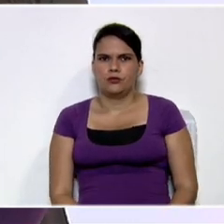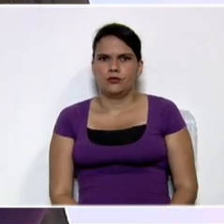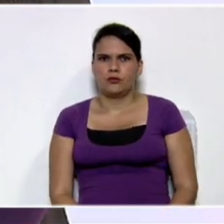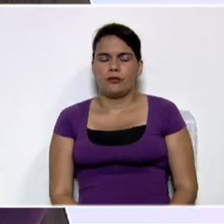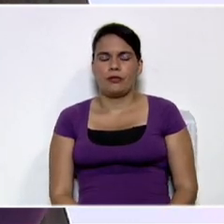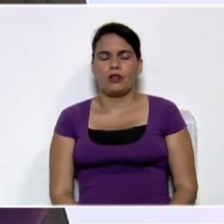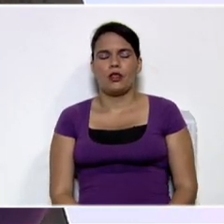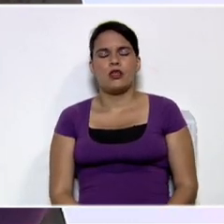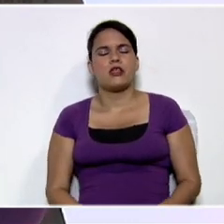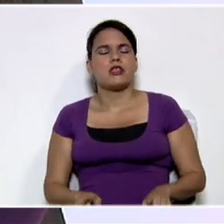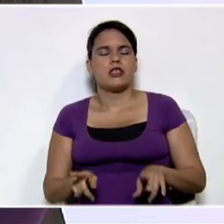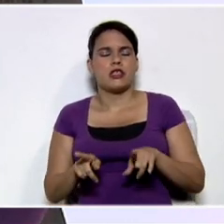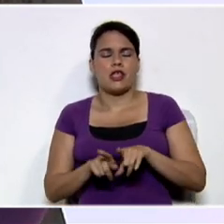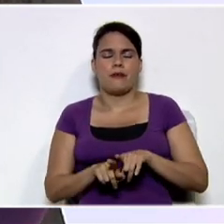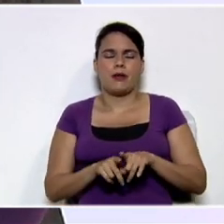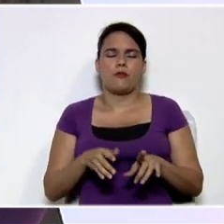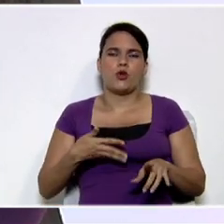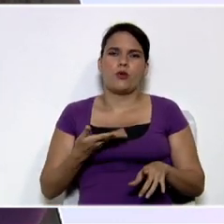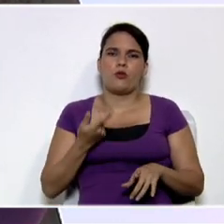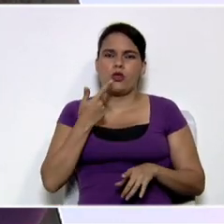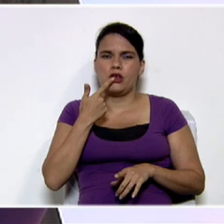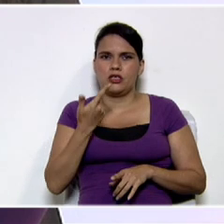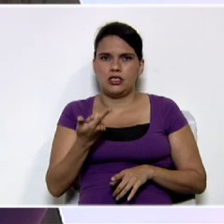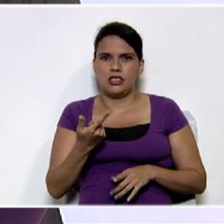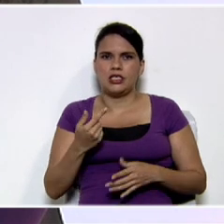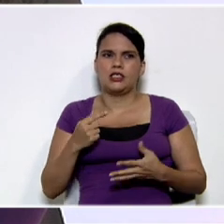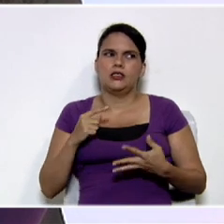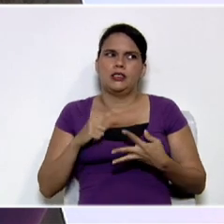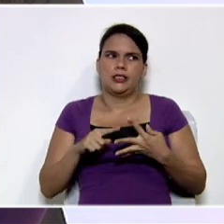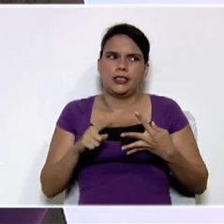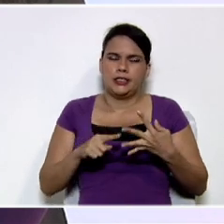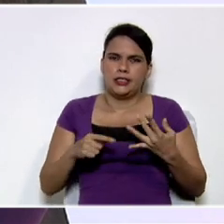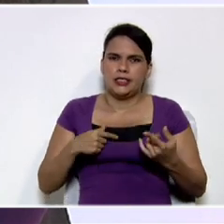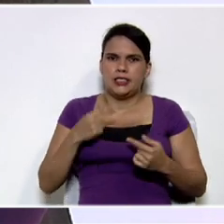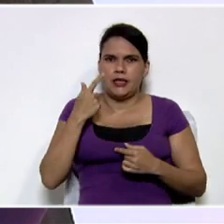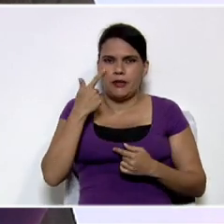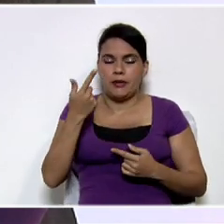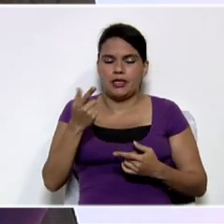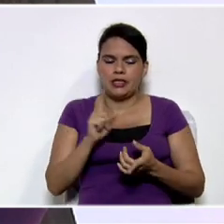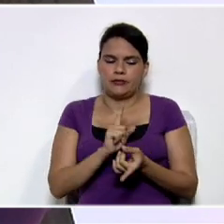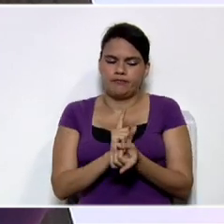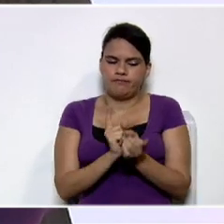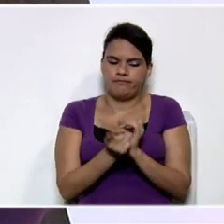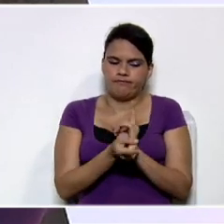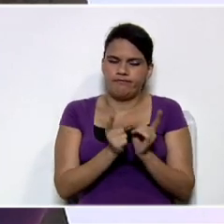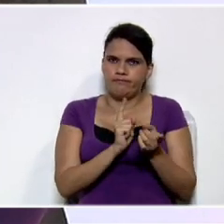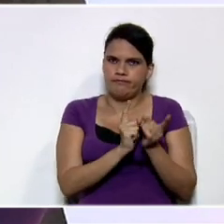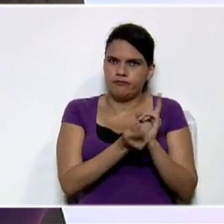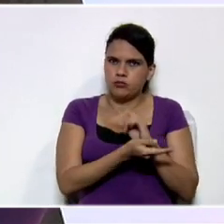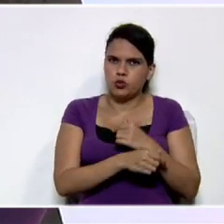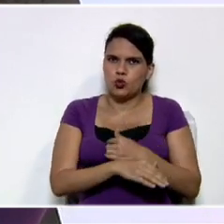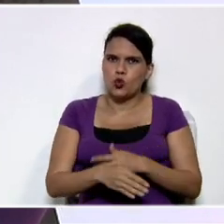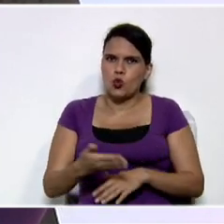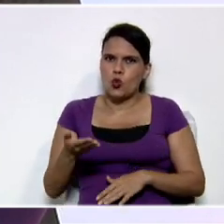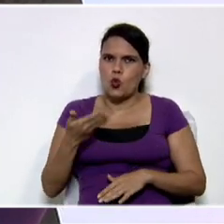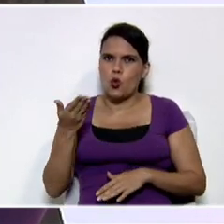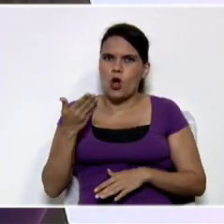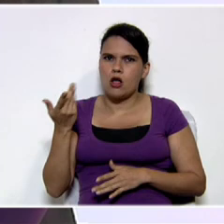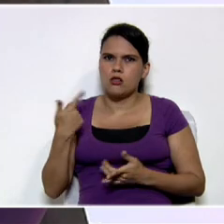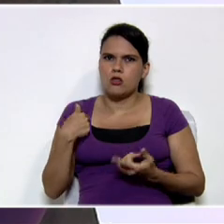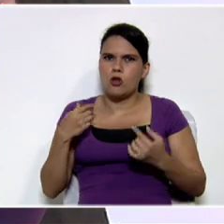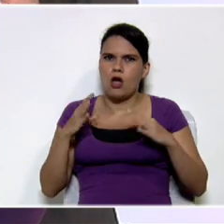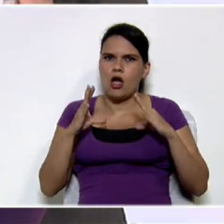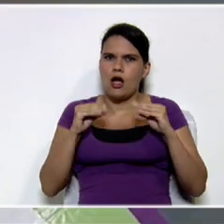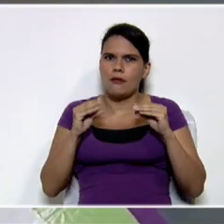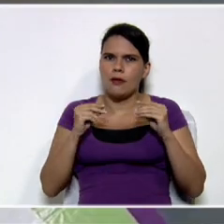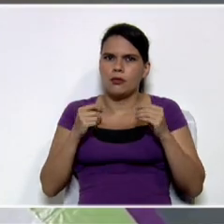También podemos decir que este indicador o estos indicadores se ven bastante afectados cuando hablamos de lo que